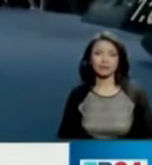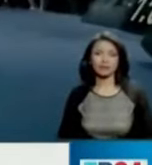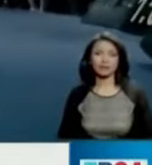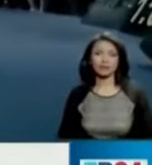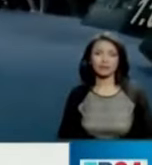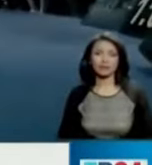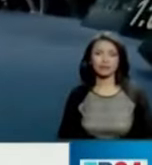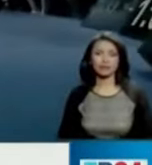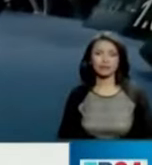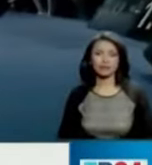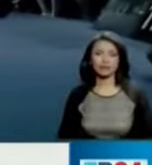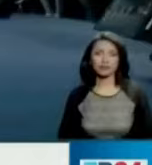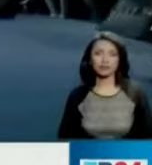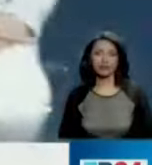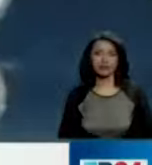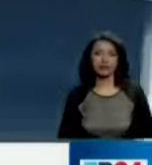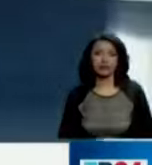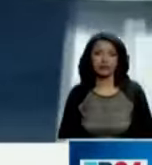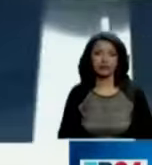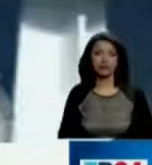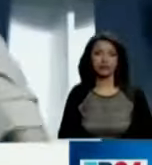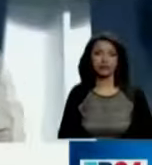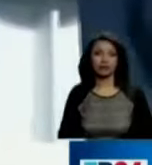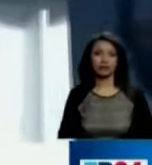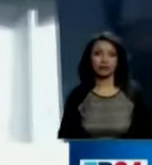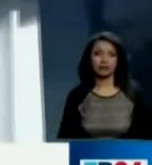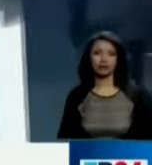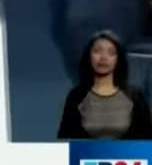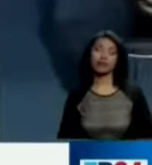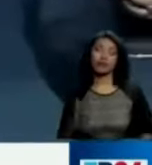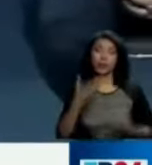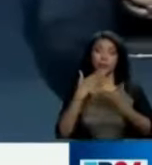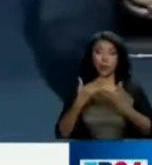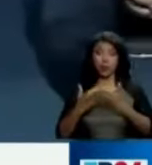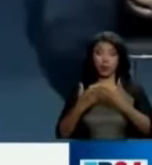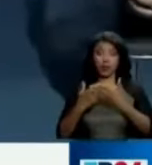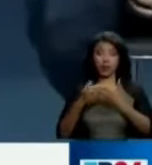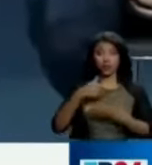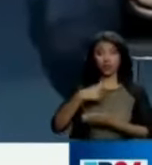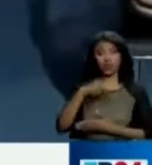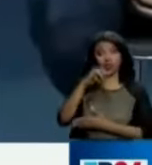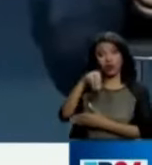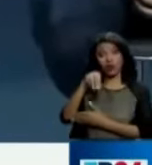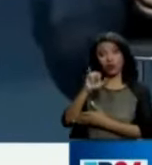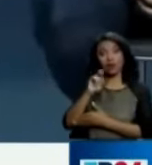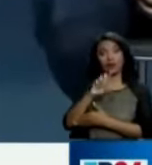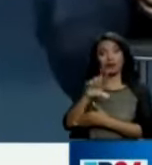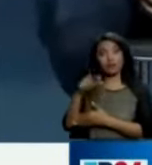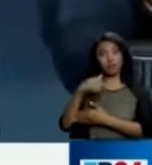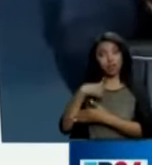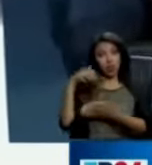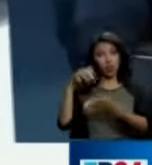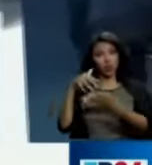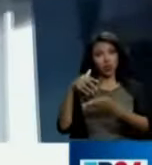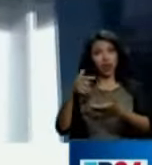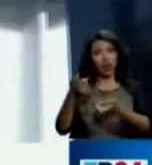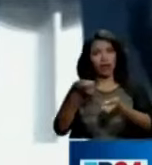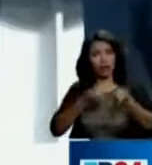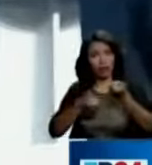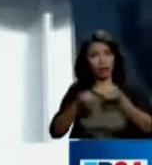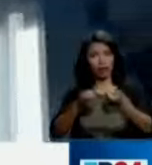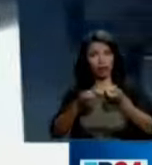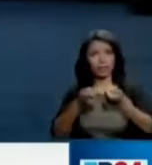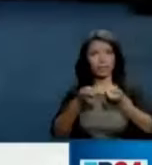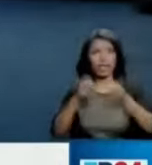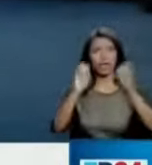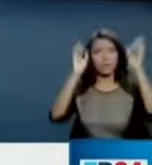estos grandes atracos a la población panameña y al Estado quedan impunes. Entonces, el problema de la corrupción es un problema serio en Panamá que